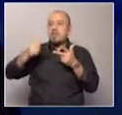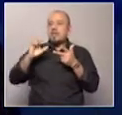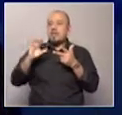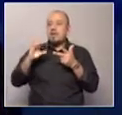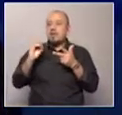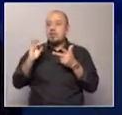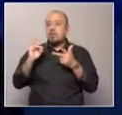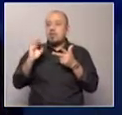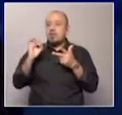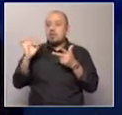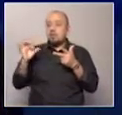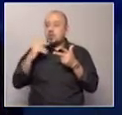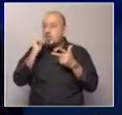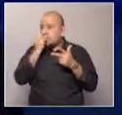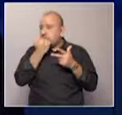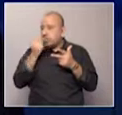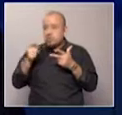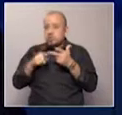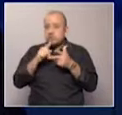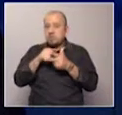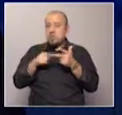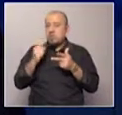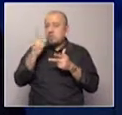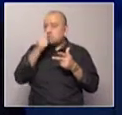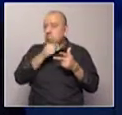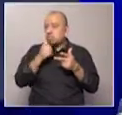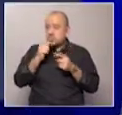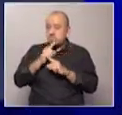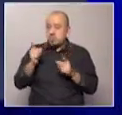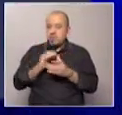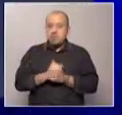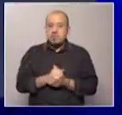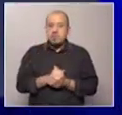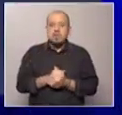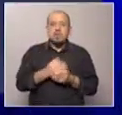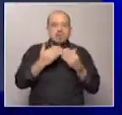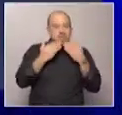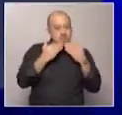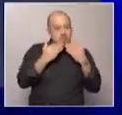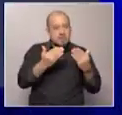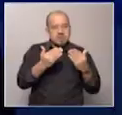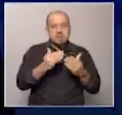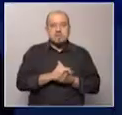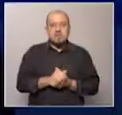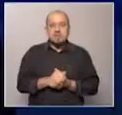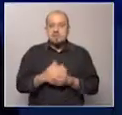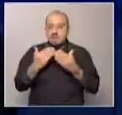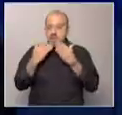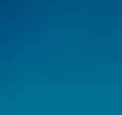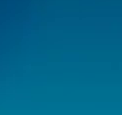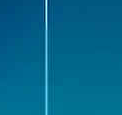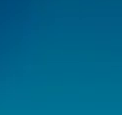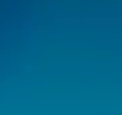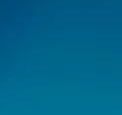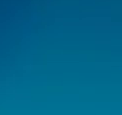porque prueba es tan grande no alcanza con la solución me imagino juan bien apetito muchas gracias por estas dos minutos gracias a ustedes nota